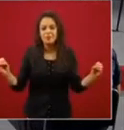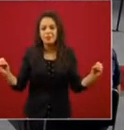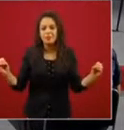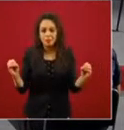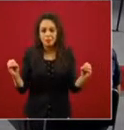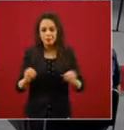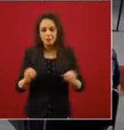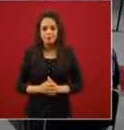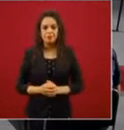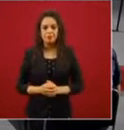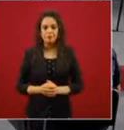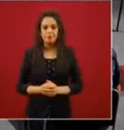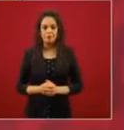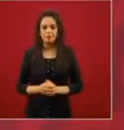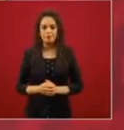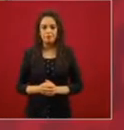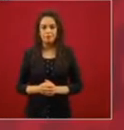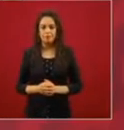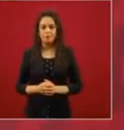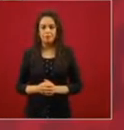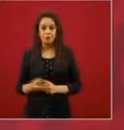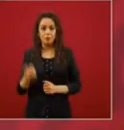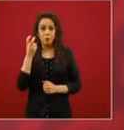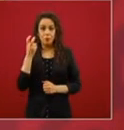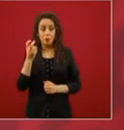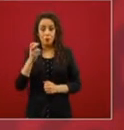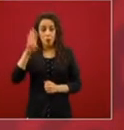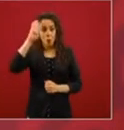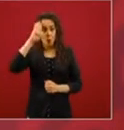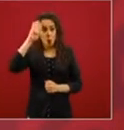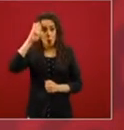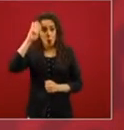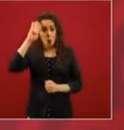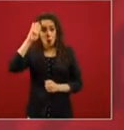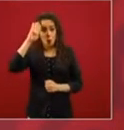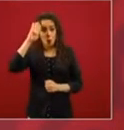de estas cosas extravagantes,